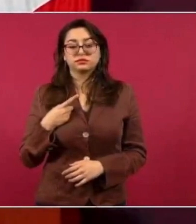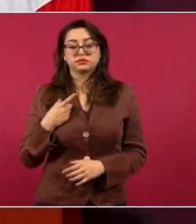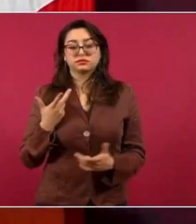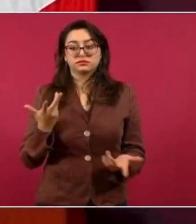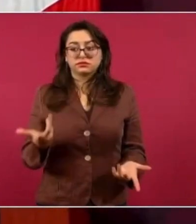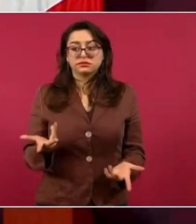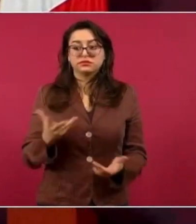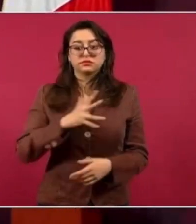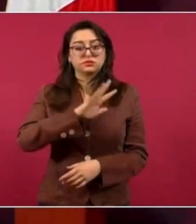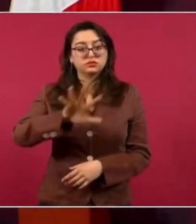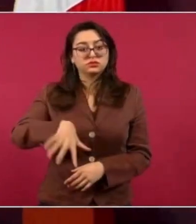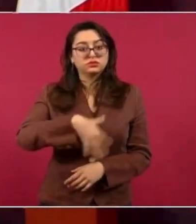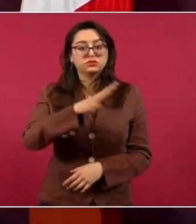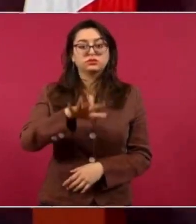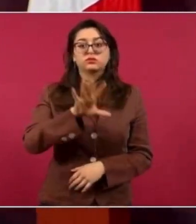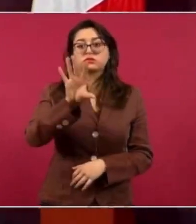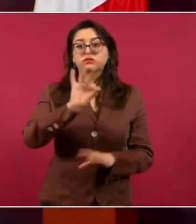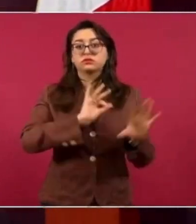honesta